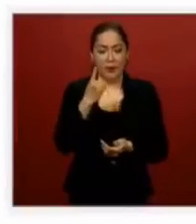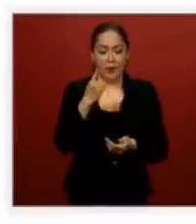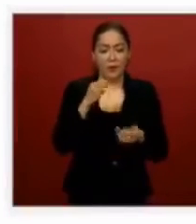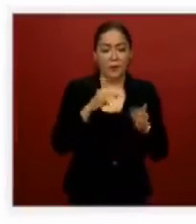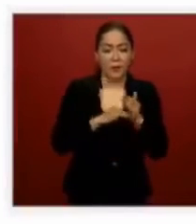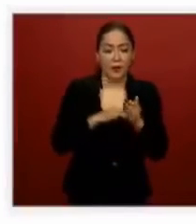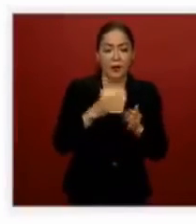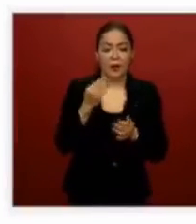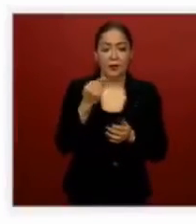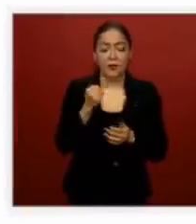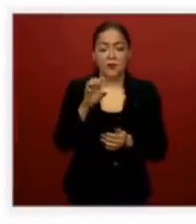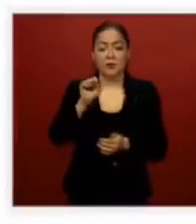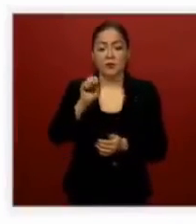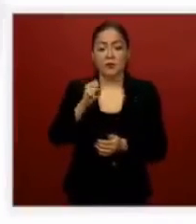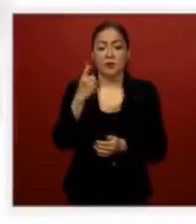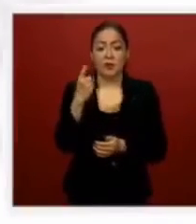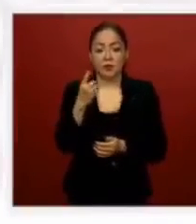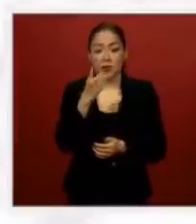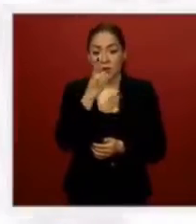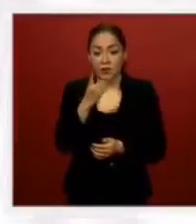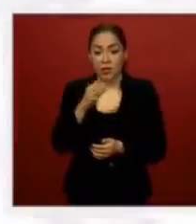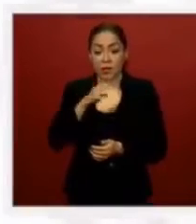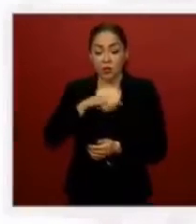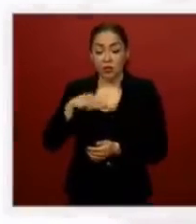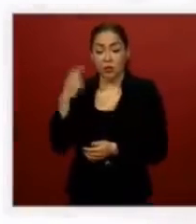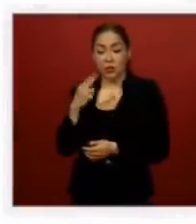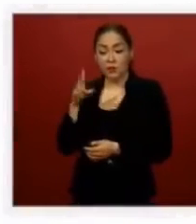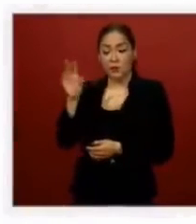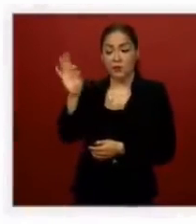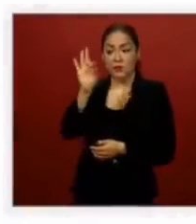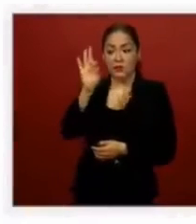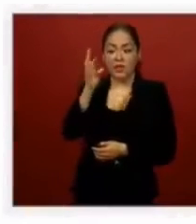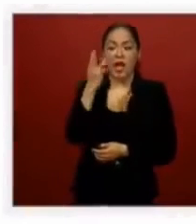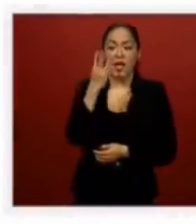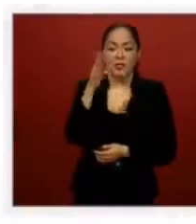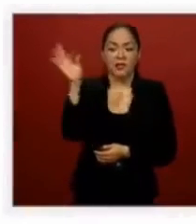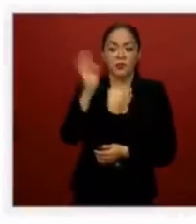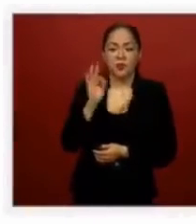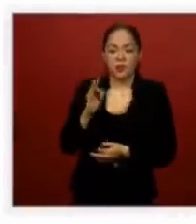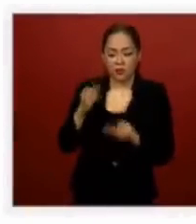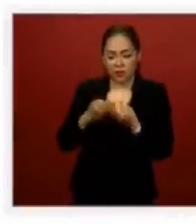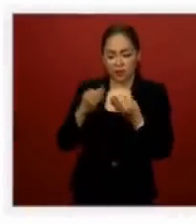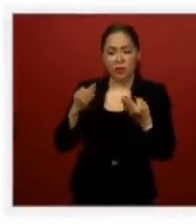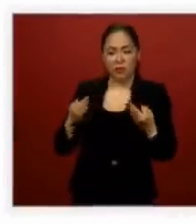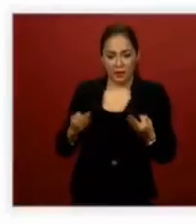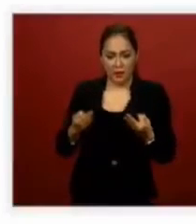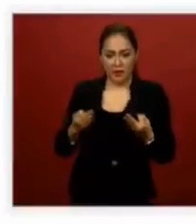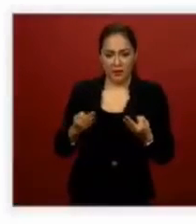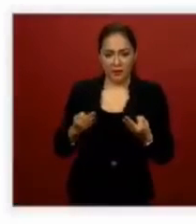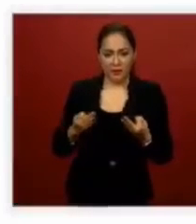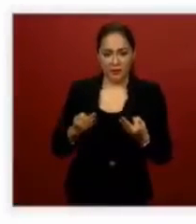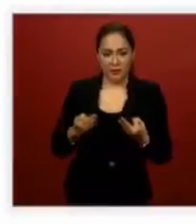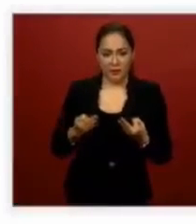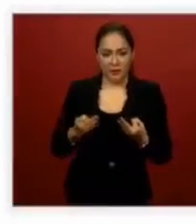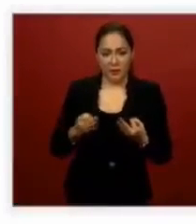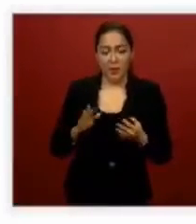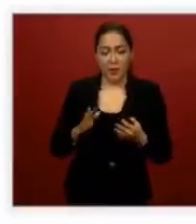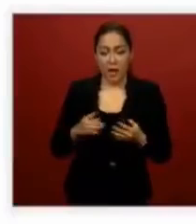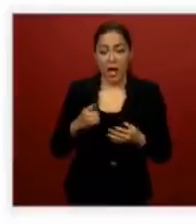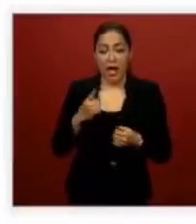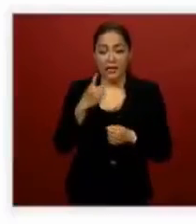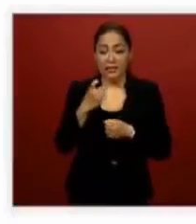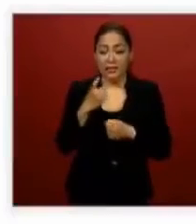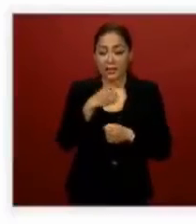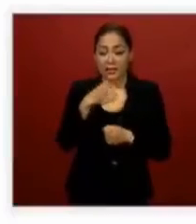1961 necesitábamos tan solo el 63% de la tierra. Por eso digo que hace 110